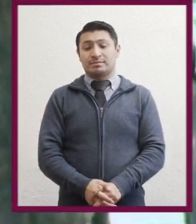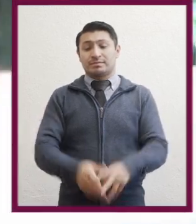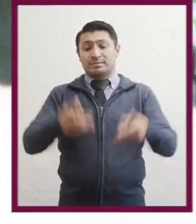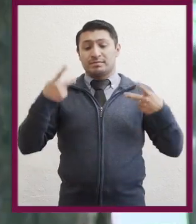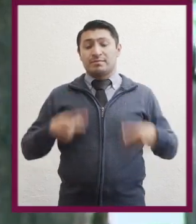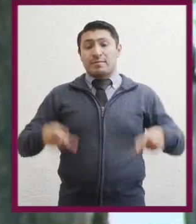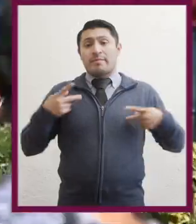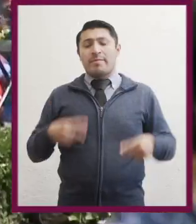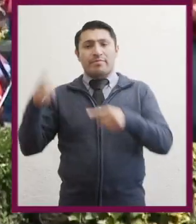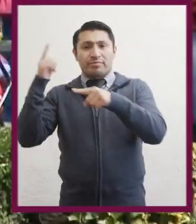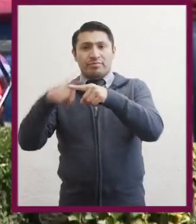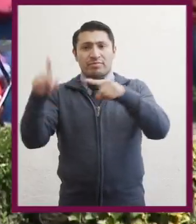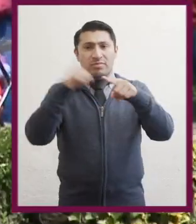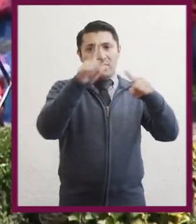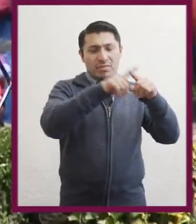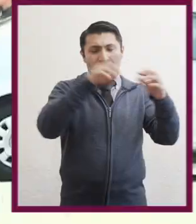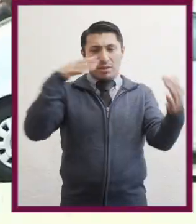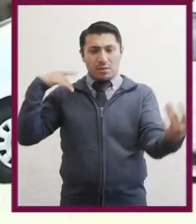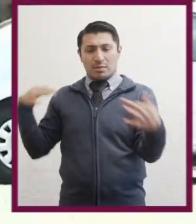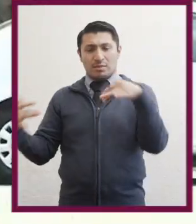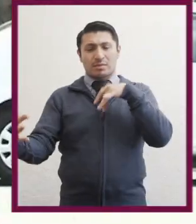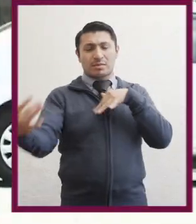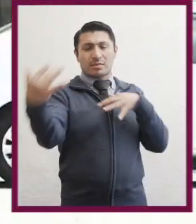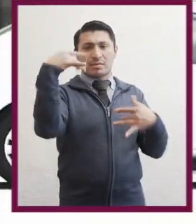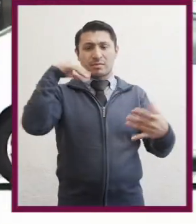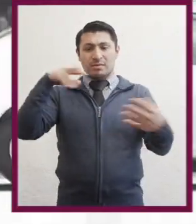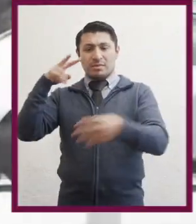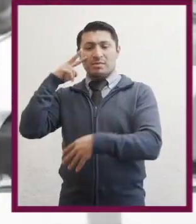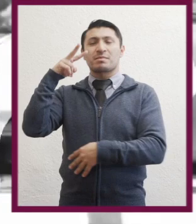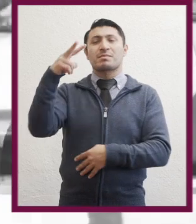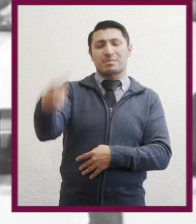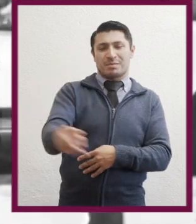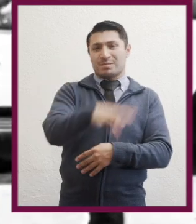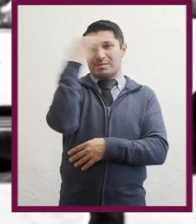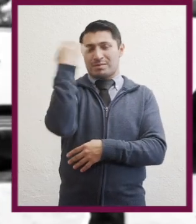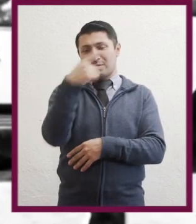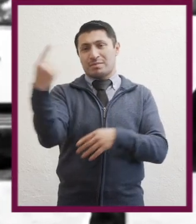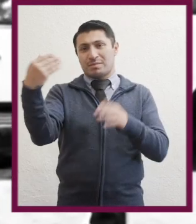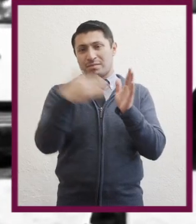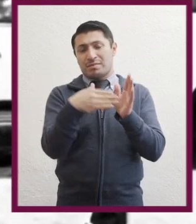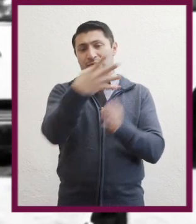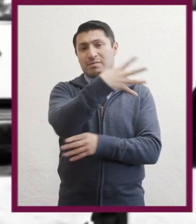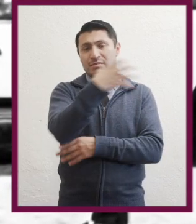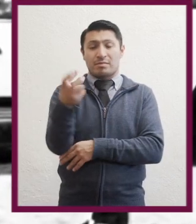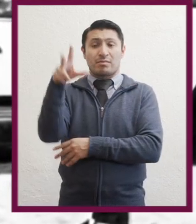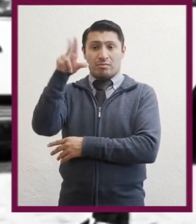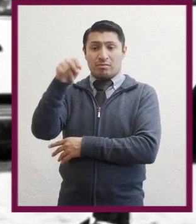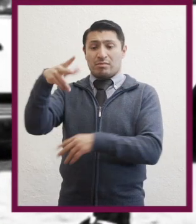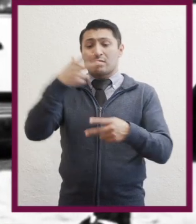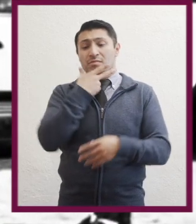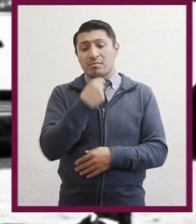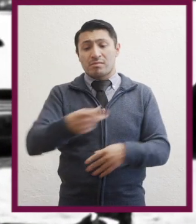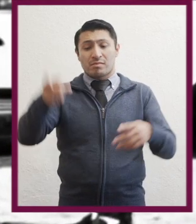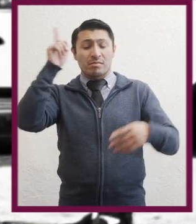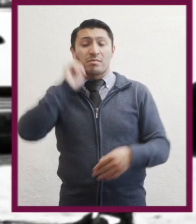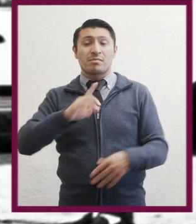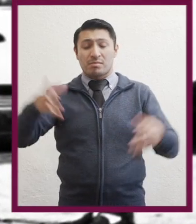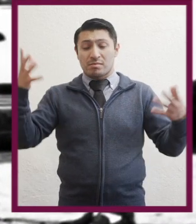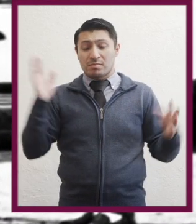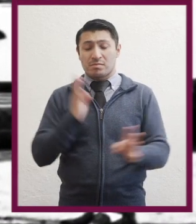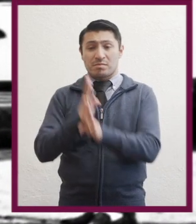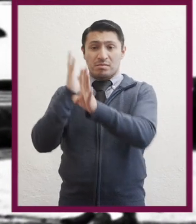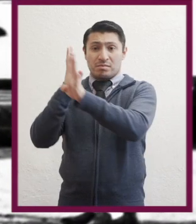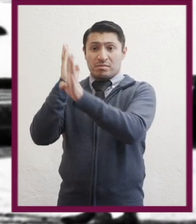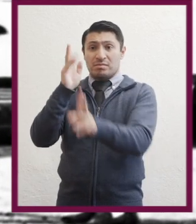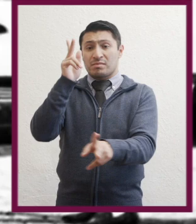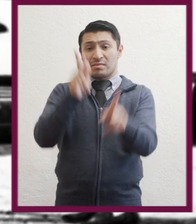La variedad de personas que transitan por aquí es visible en esta fotografía de los años 80, donde hombres y mujeres